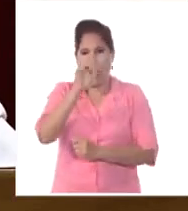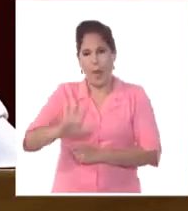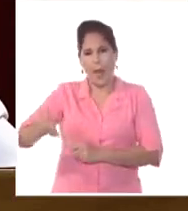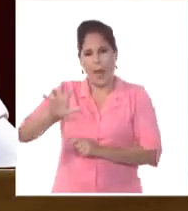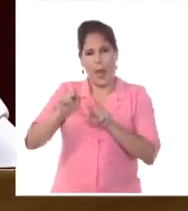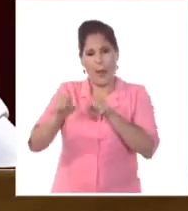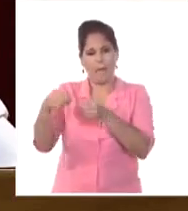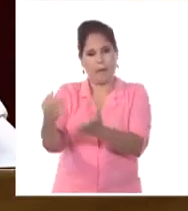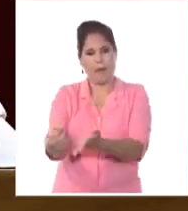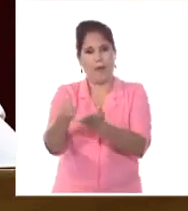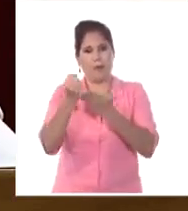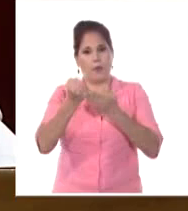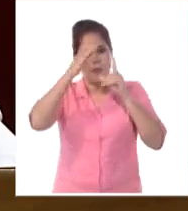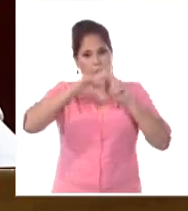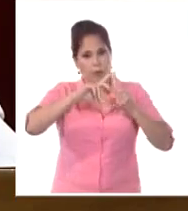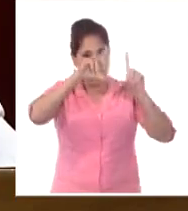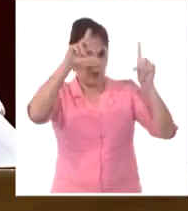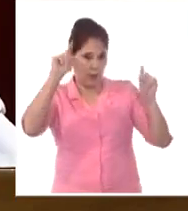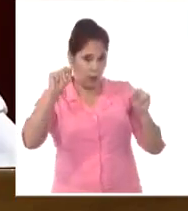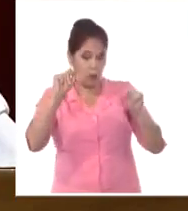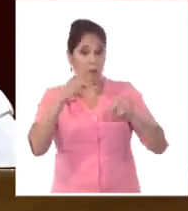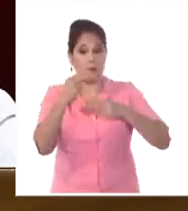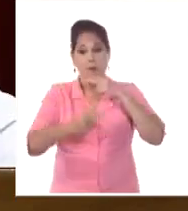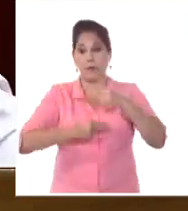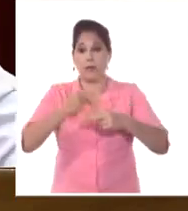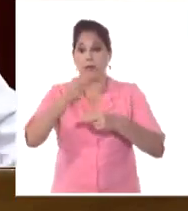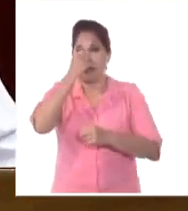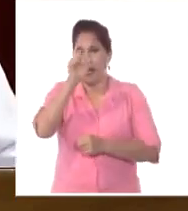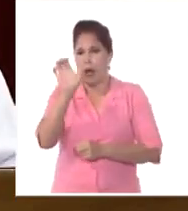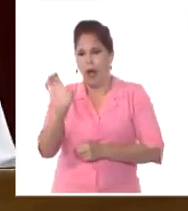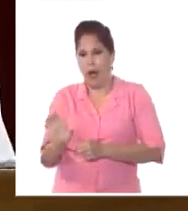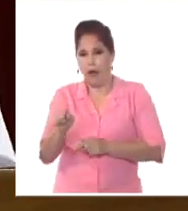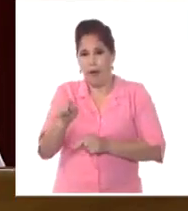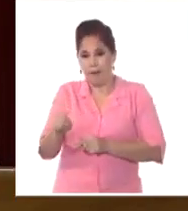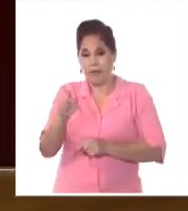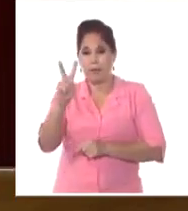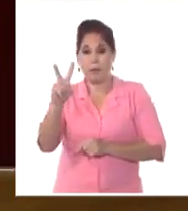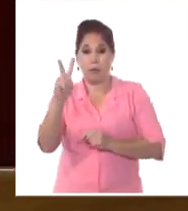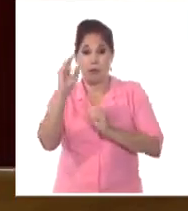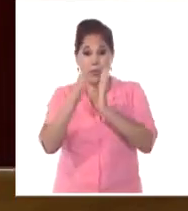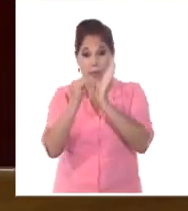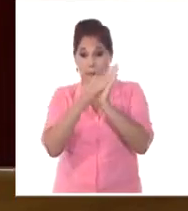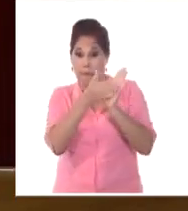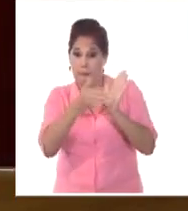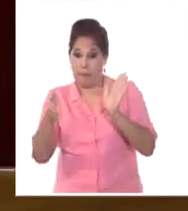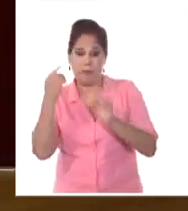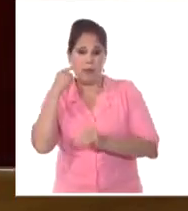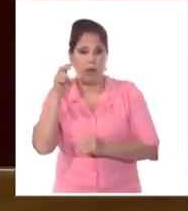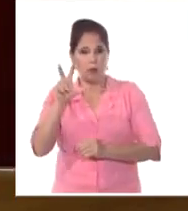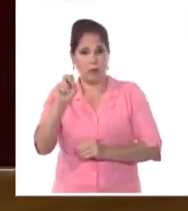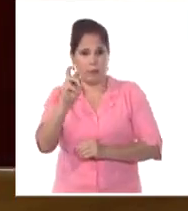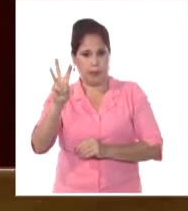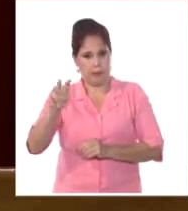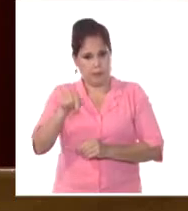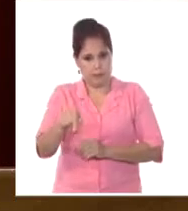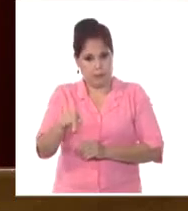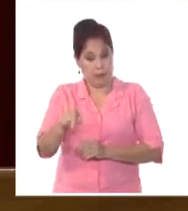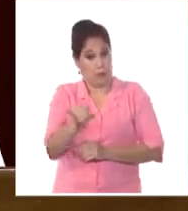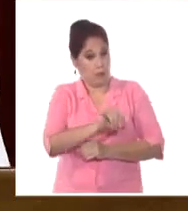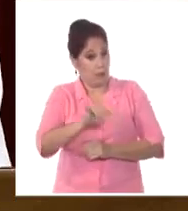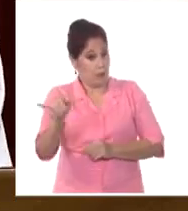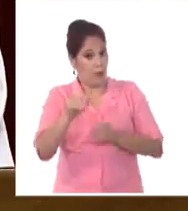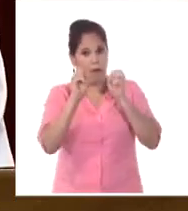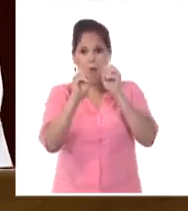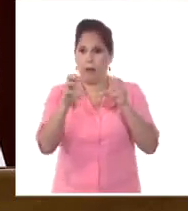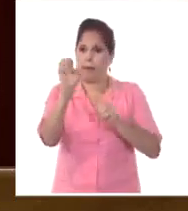de Solidaridad con Cuba, a desarrollarse en Sudáfrica en el segundo semestre del año en curso. Respaldamos las